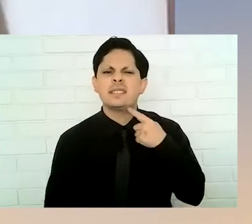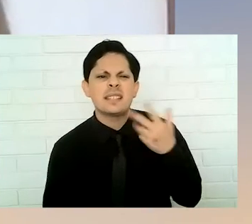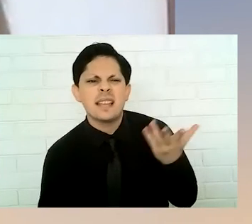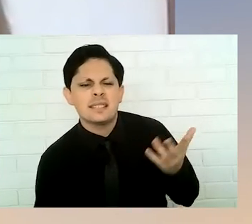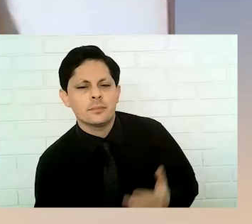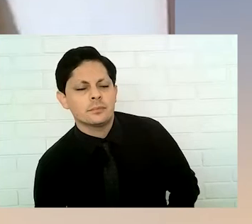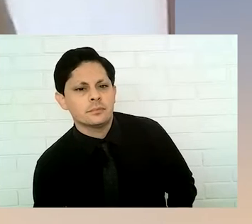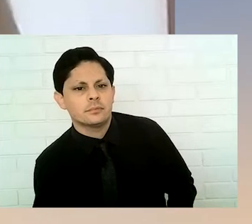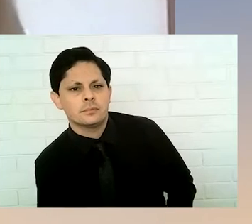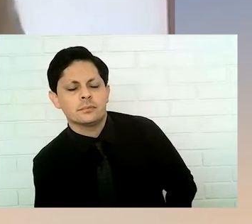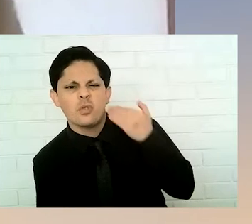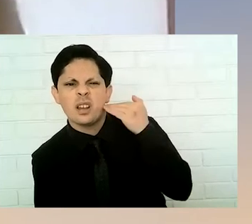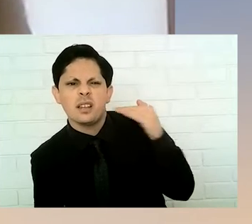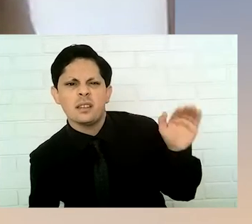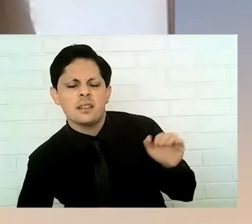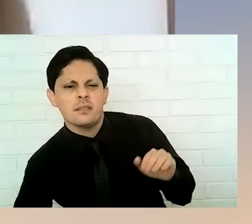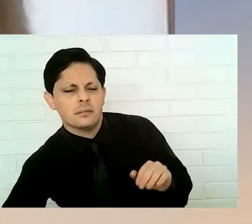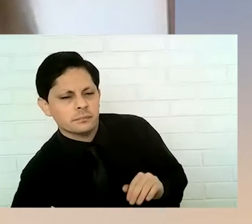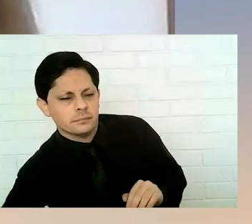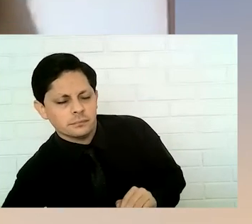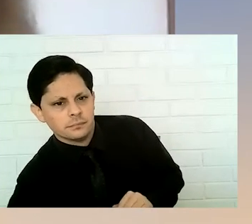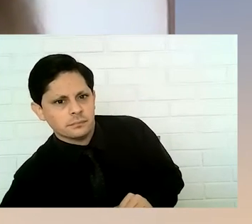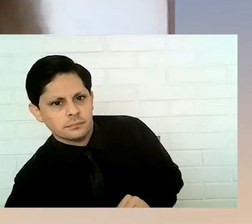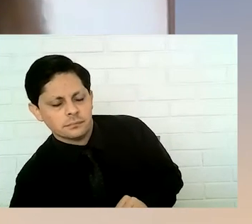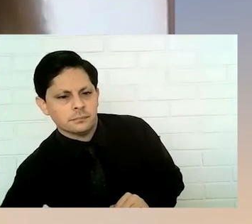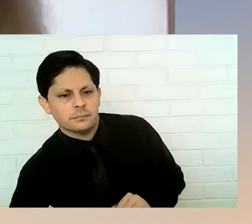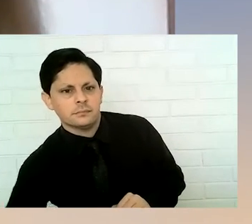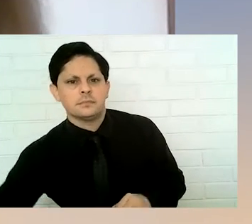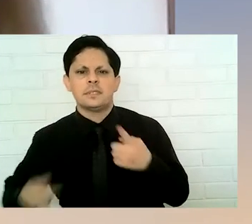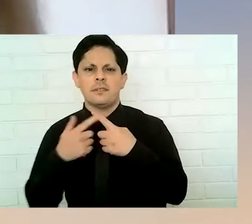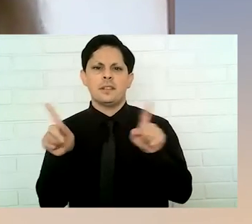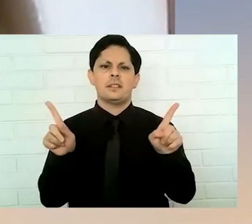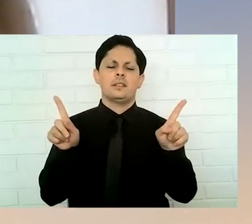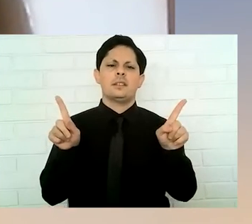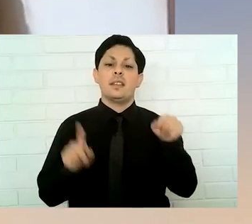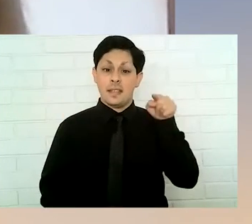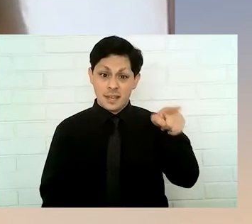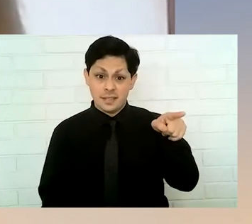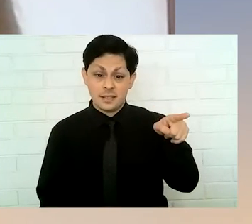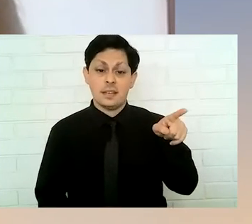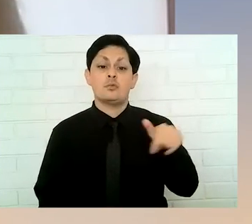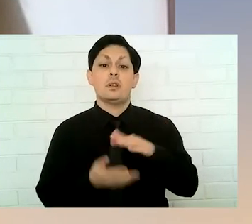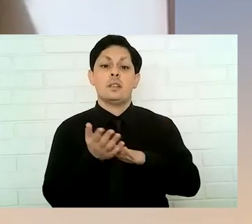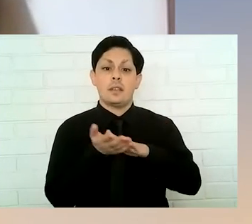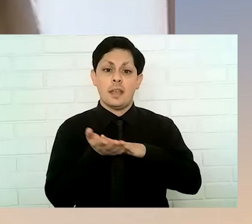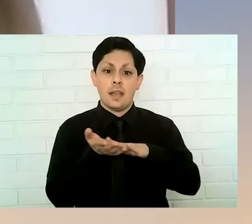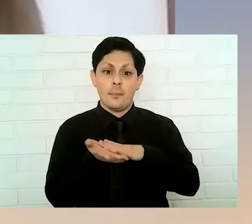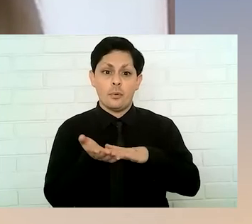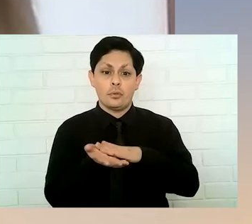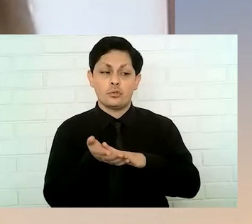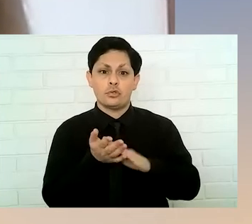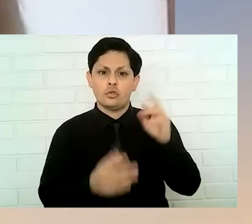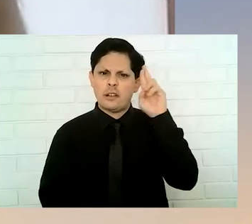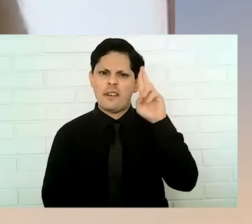diferente? Partimos desde la exigencia. Ese es un ejemplo, ¿ya? Es un ejemplo porque yo creo que hay que reflexionar sobre